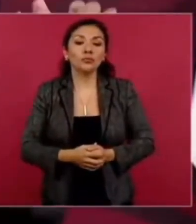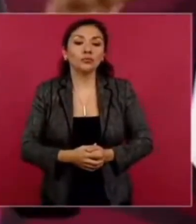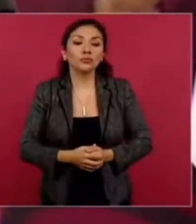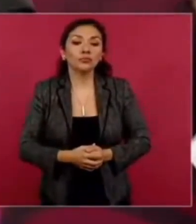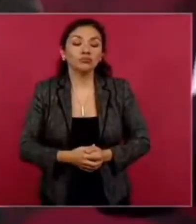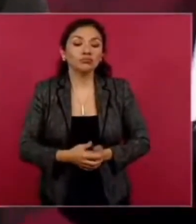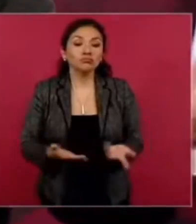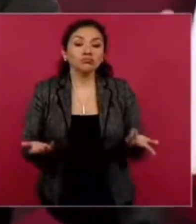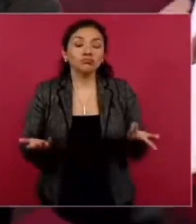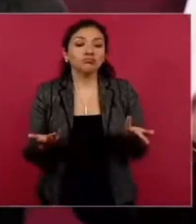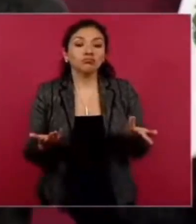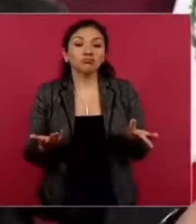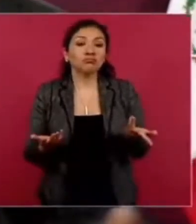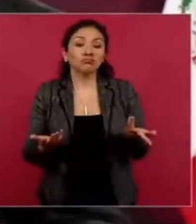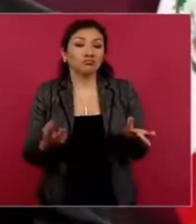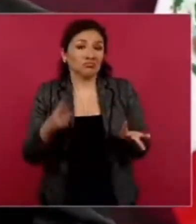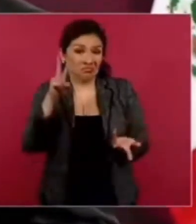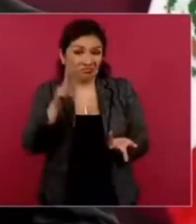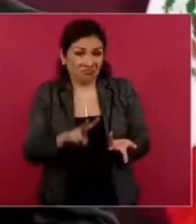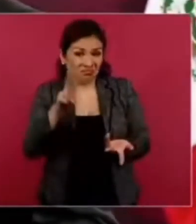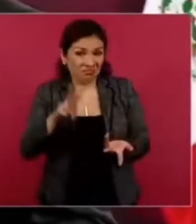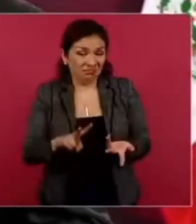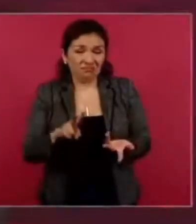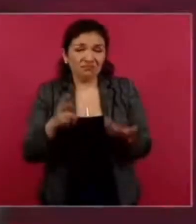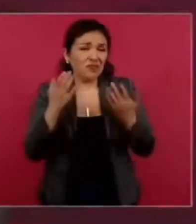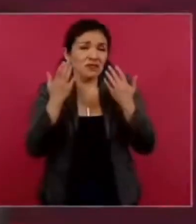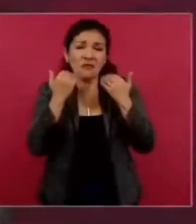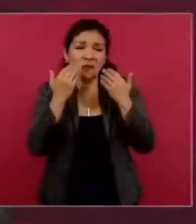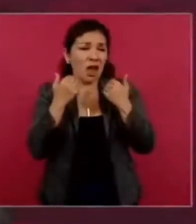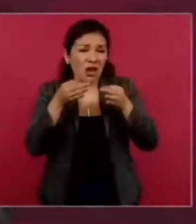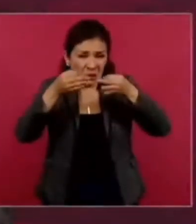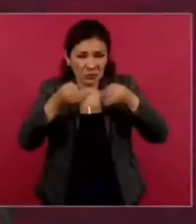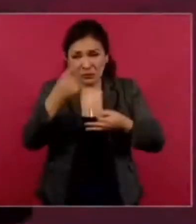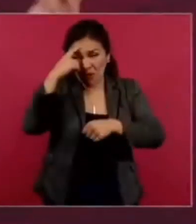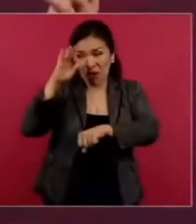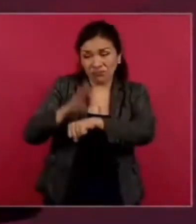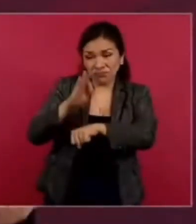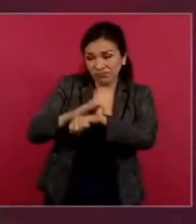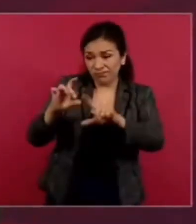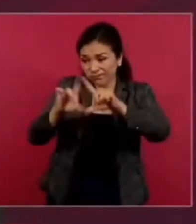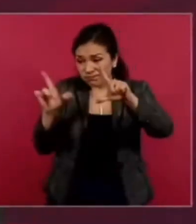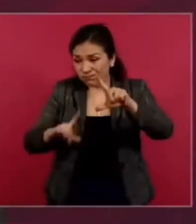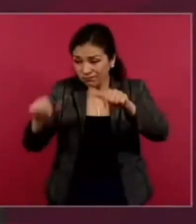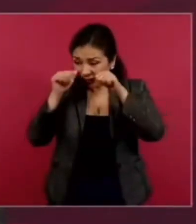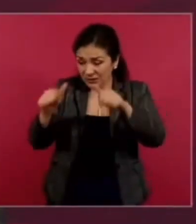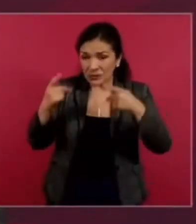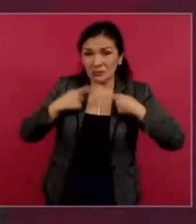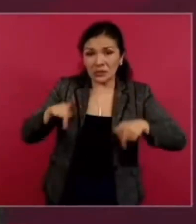No hay nada en favor del pueblo y de la nación que hayan hecho.